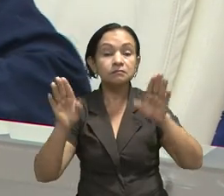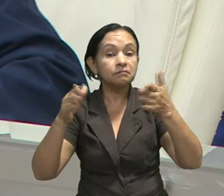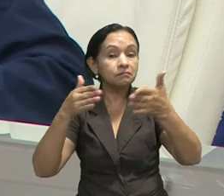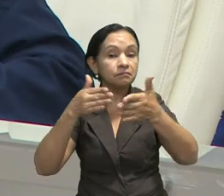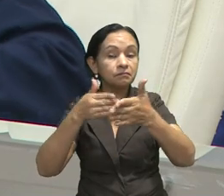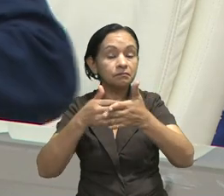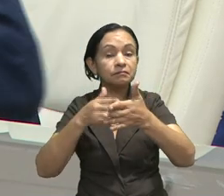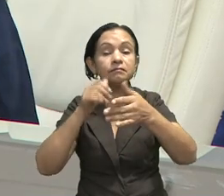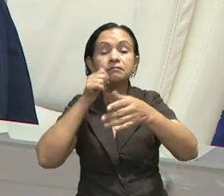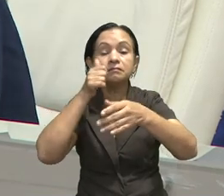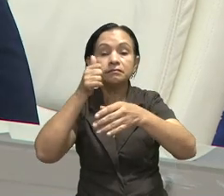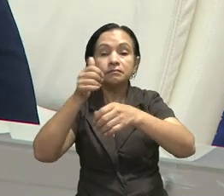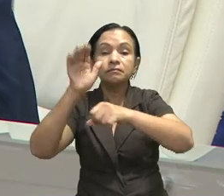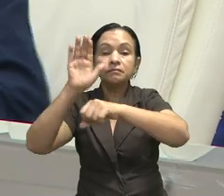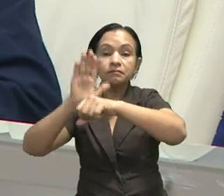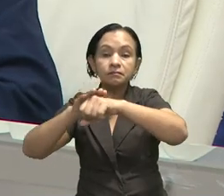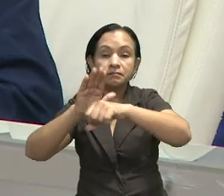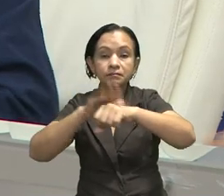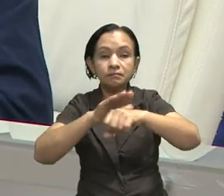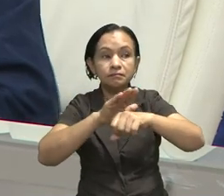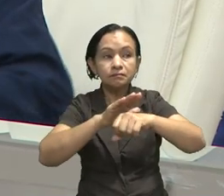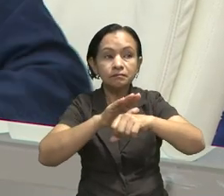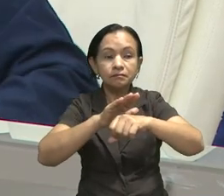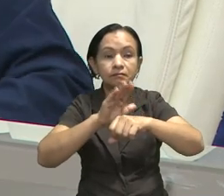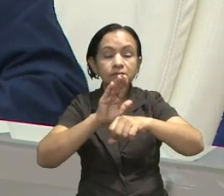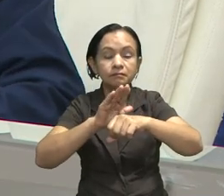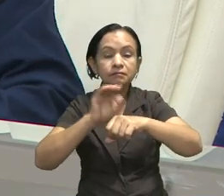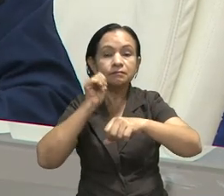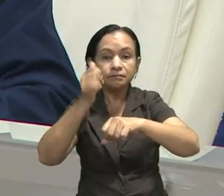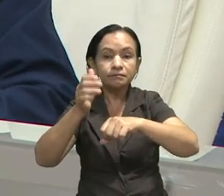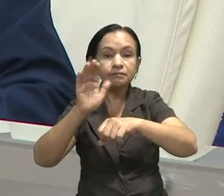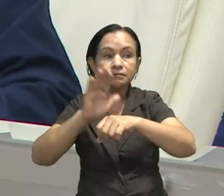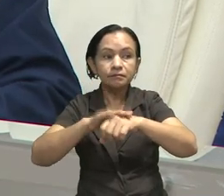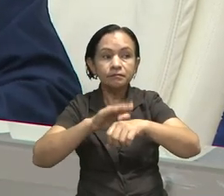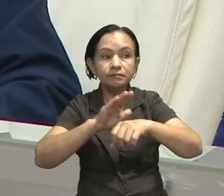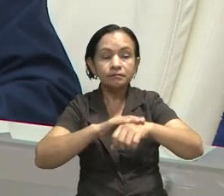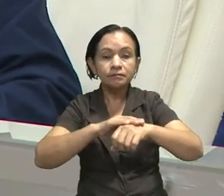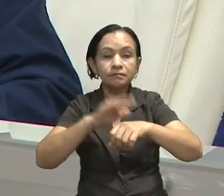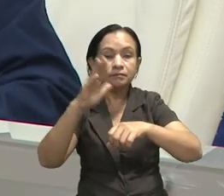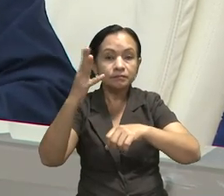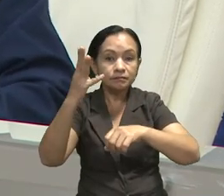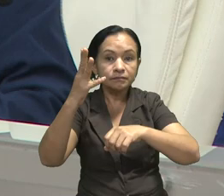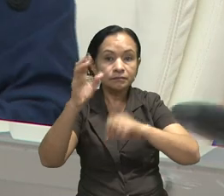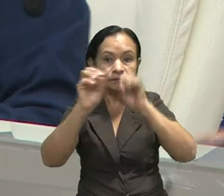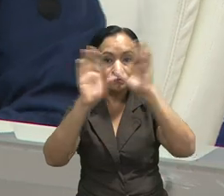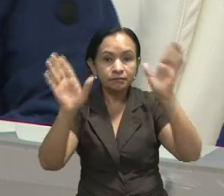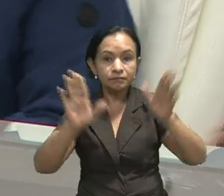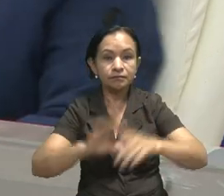Suspendemos y quedamos convocados para mañana a las 9:00.